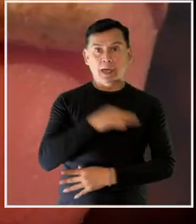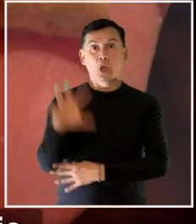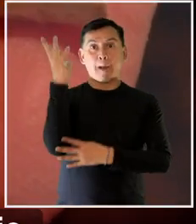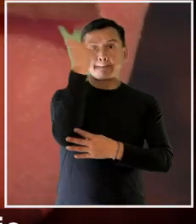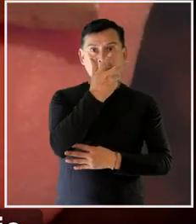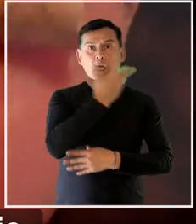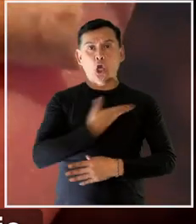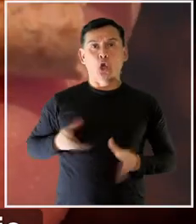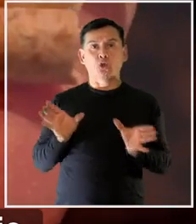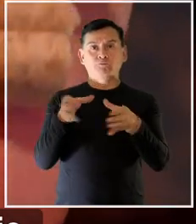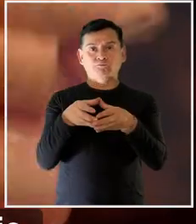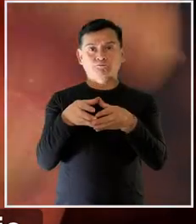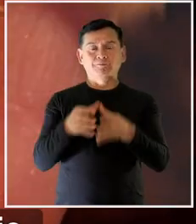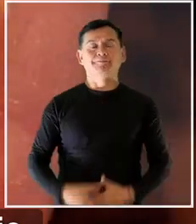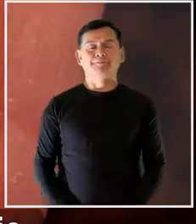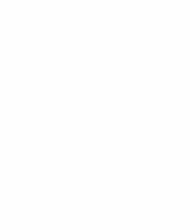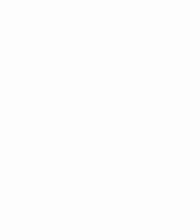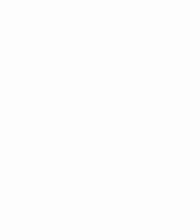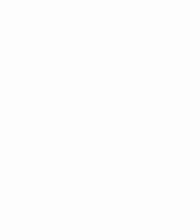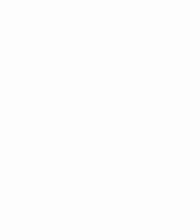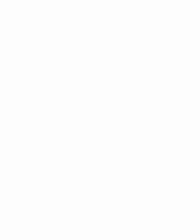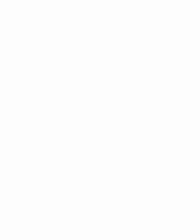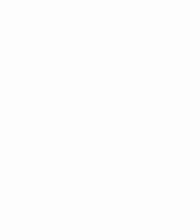Medio Ambiente y el Gobierno Regional de Aysén y su Consejo.